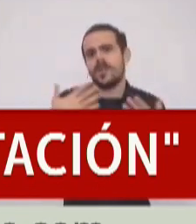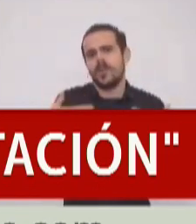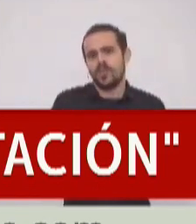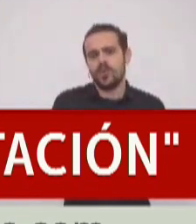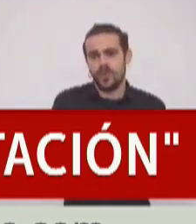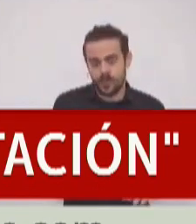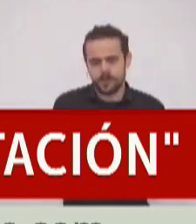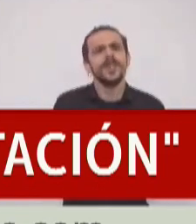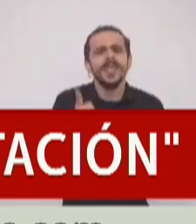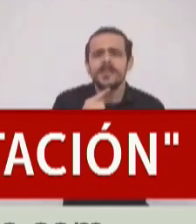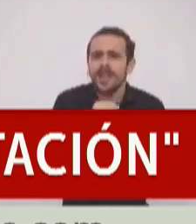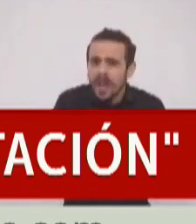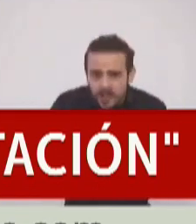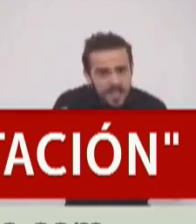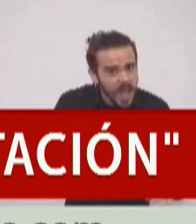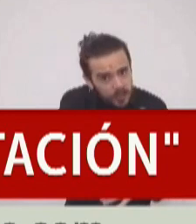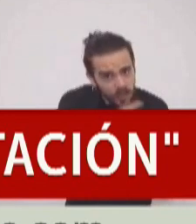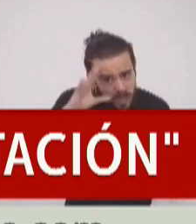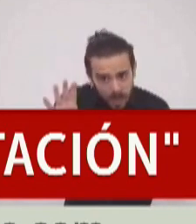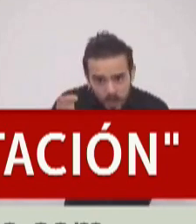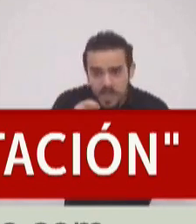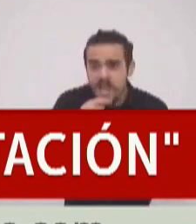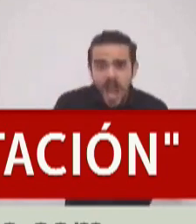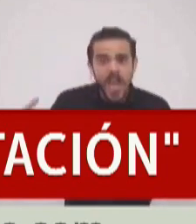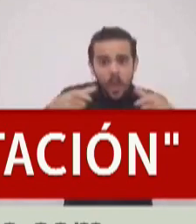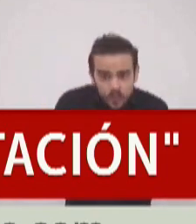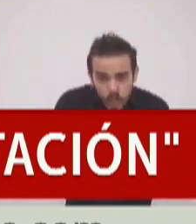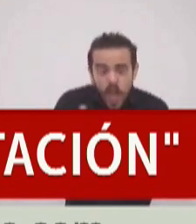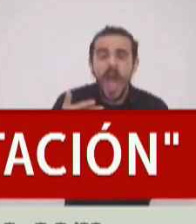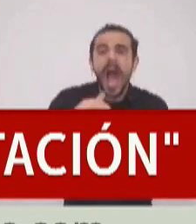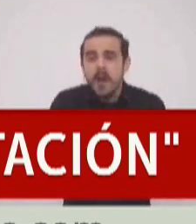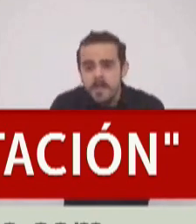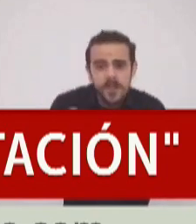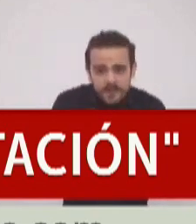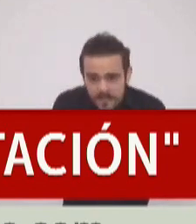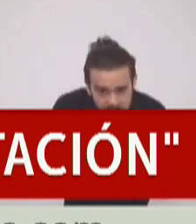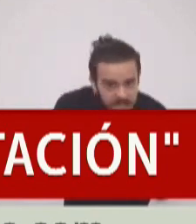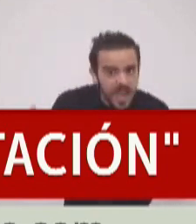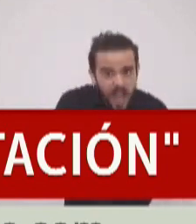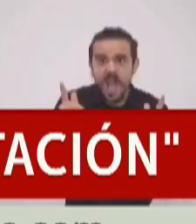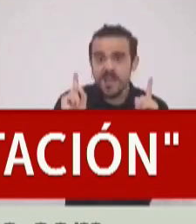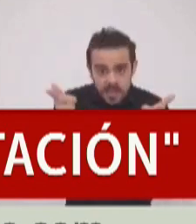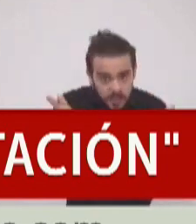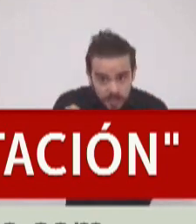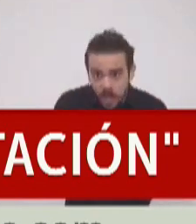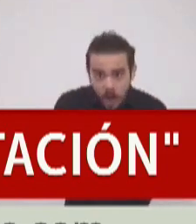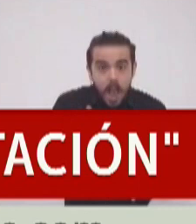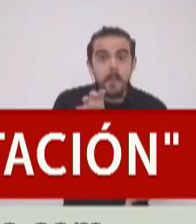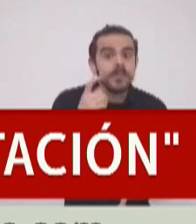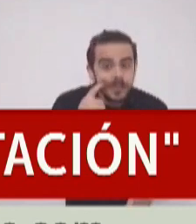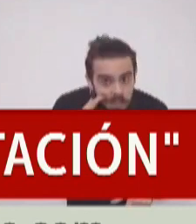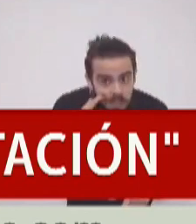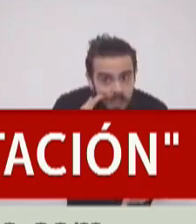las reuniones sociales no están permitidas en nuestra provincia, y mucho menos en esta etapa que